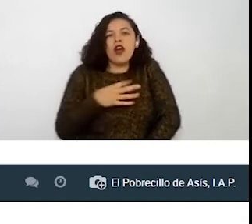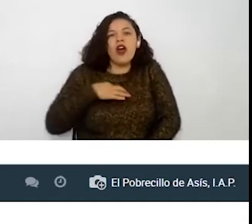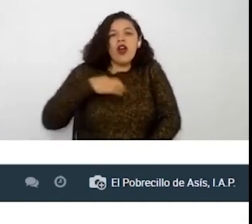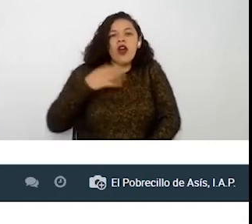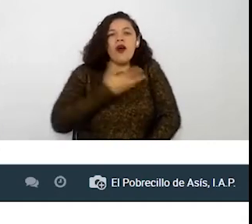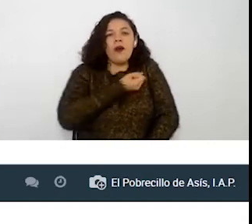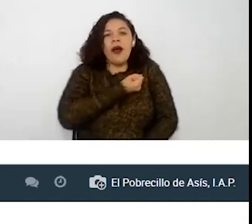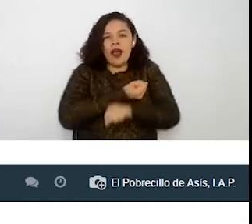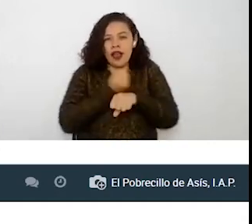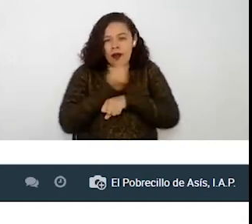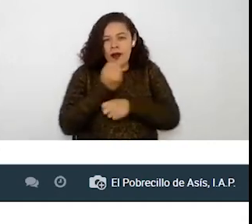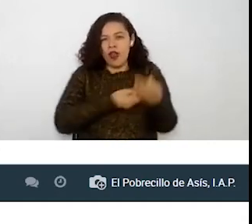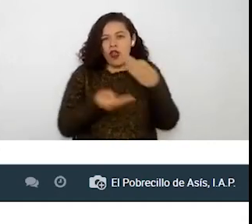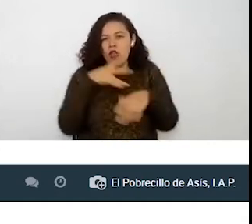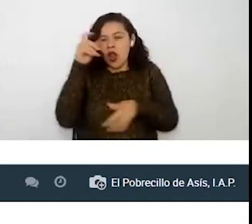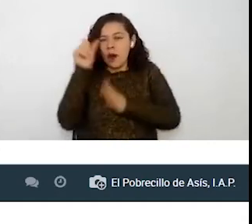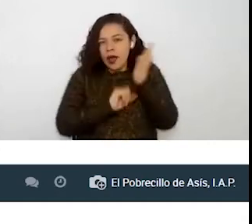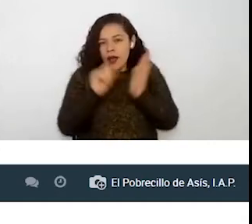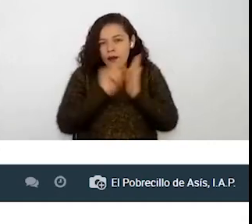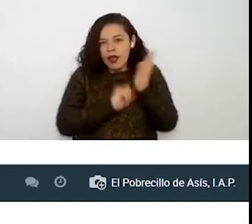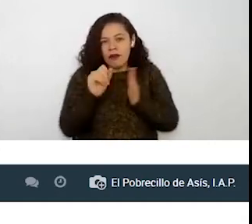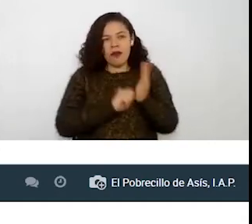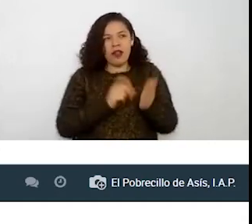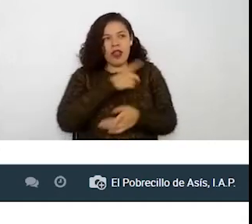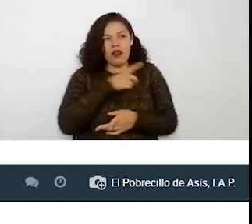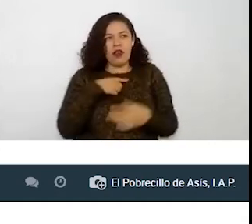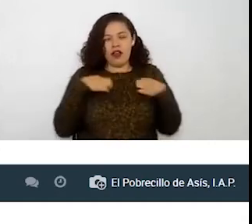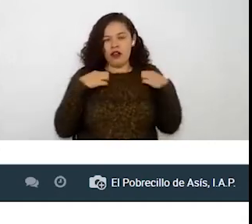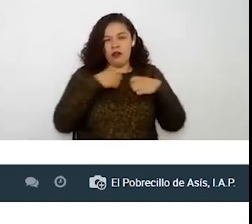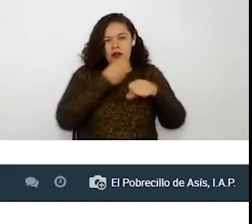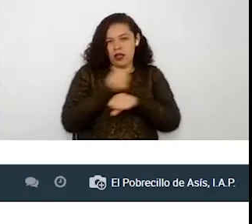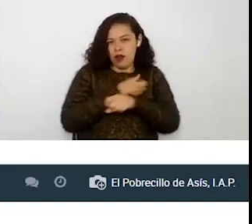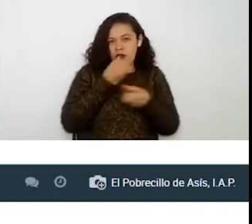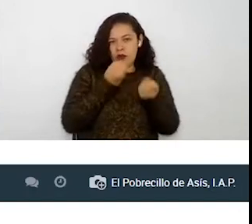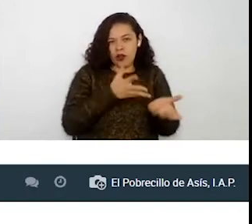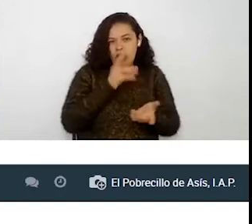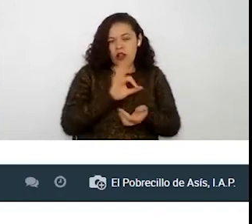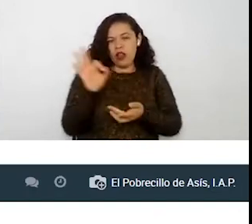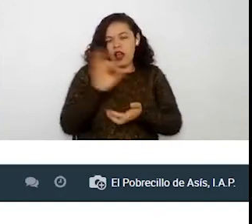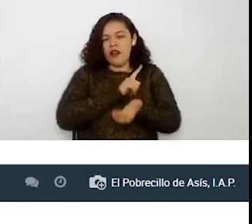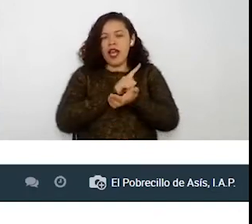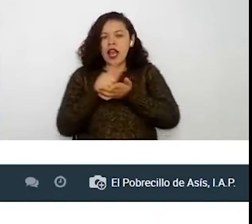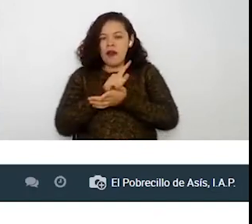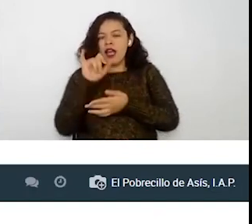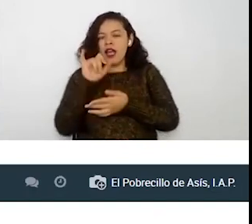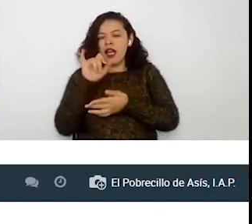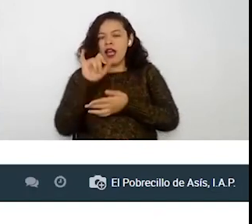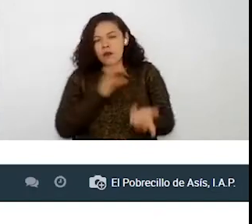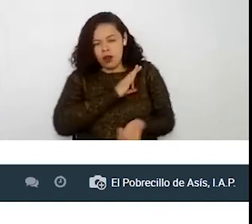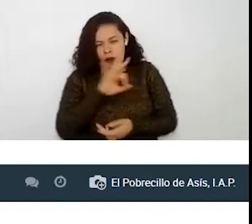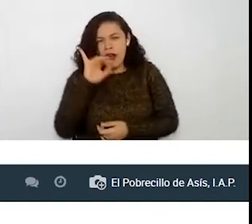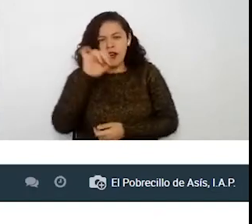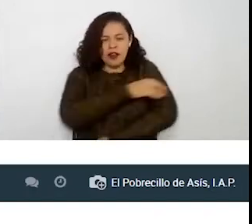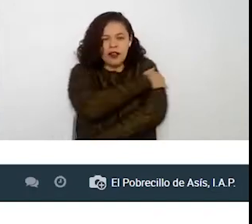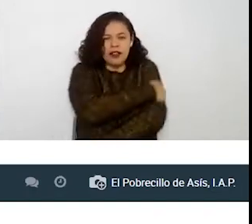personal pues no todos los meses vamos a otorgar ropa y calzado a lo mejor el que eligine personal es a lo que sí se va a poder cargar este